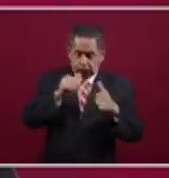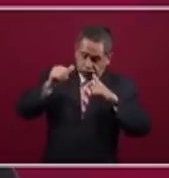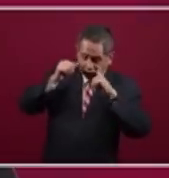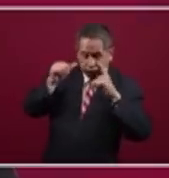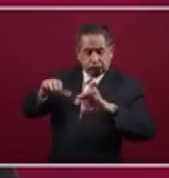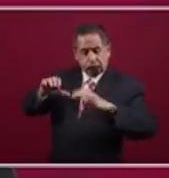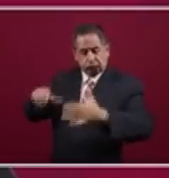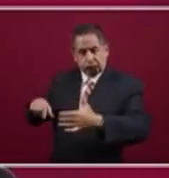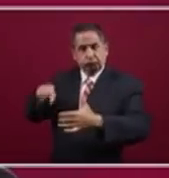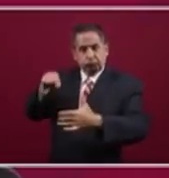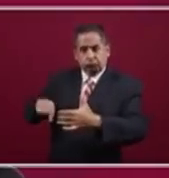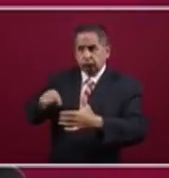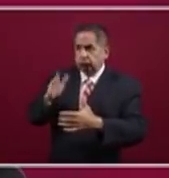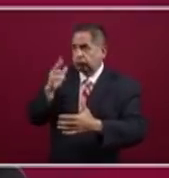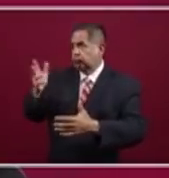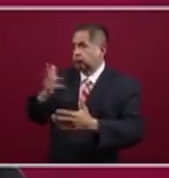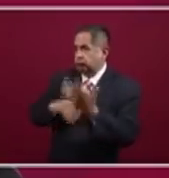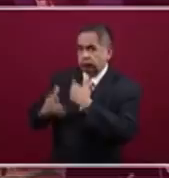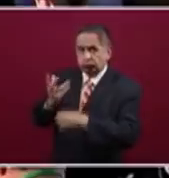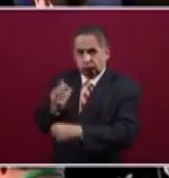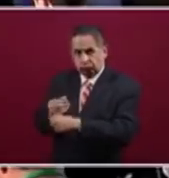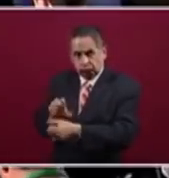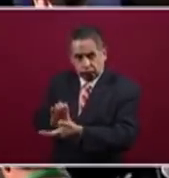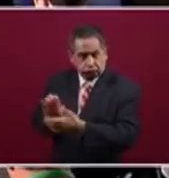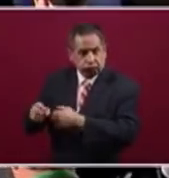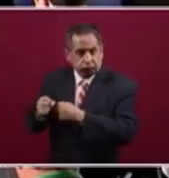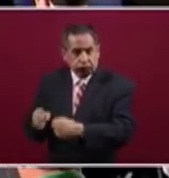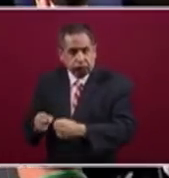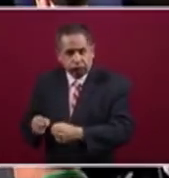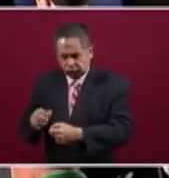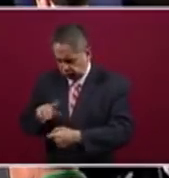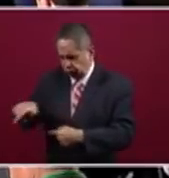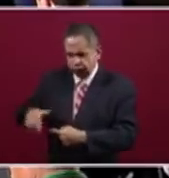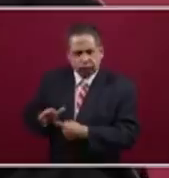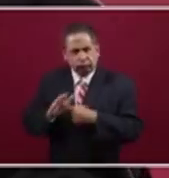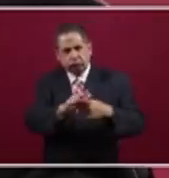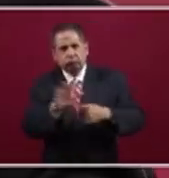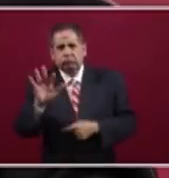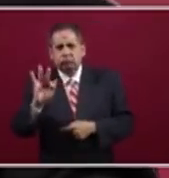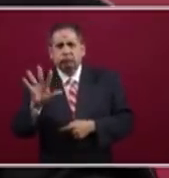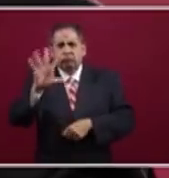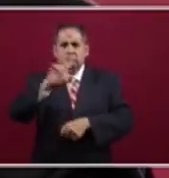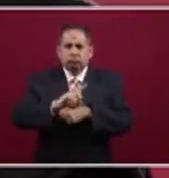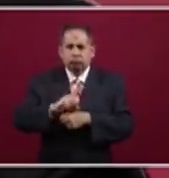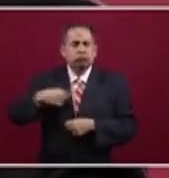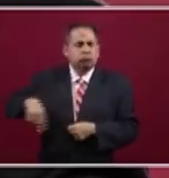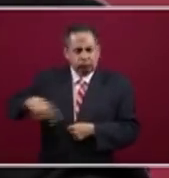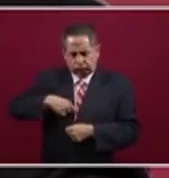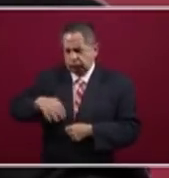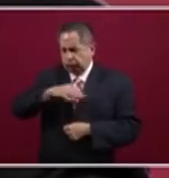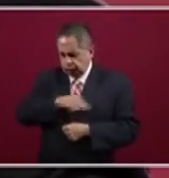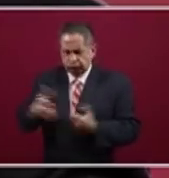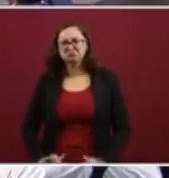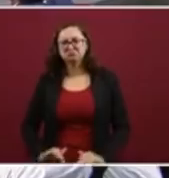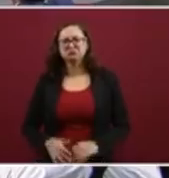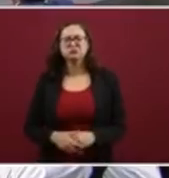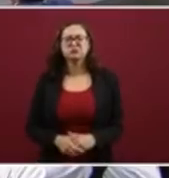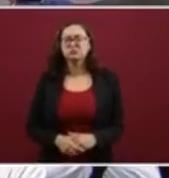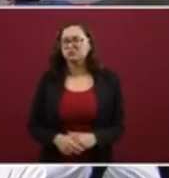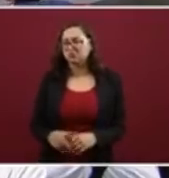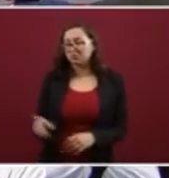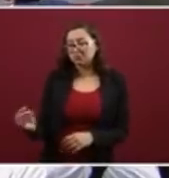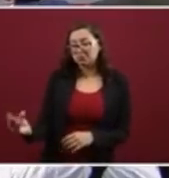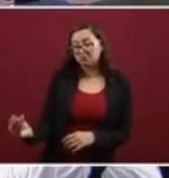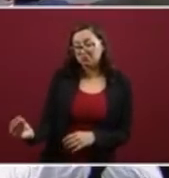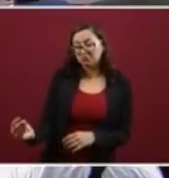centroamérica vigoroso demostramos en 45 días y si vale la pena que lo podemos hacer entre todos en el marco